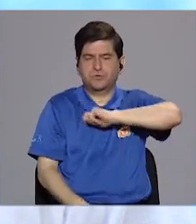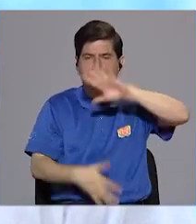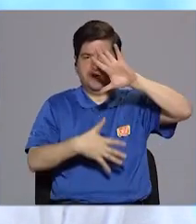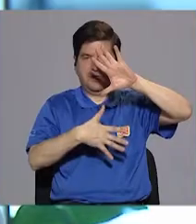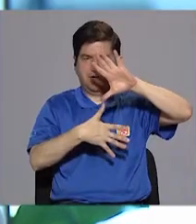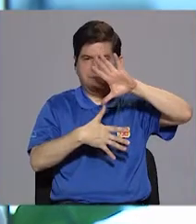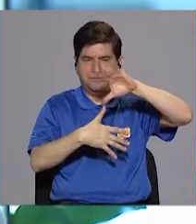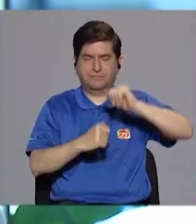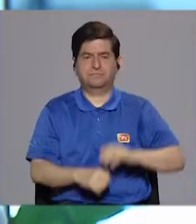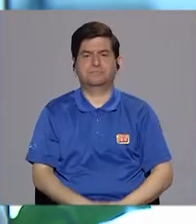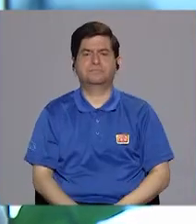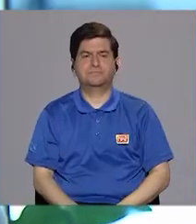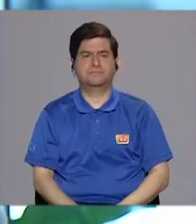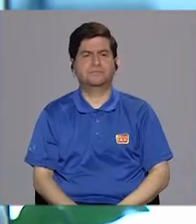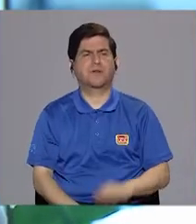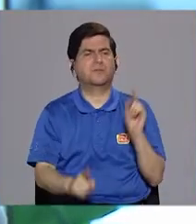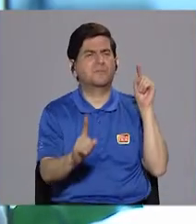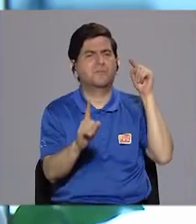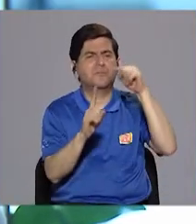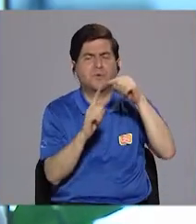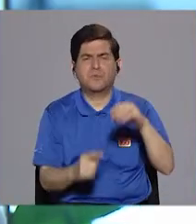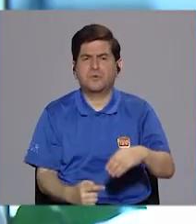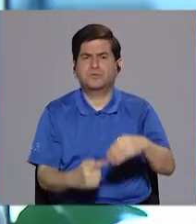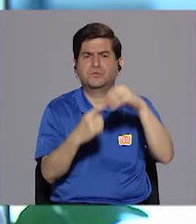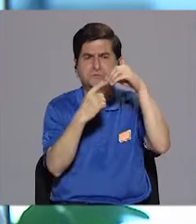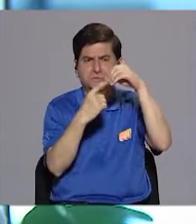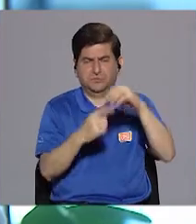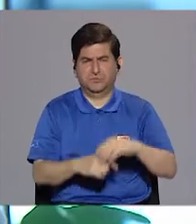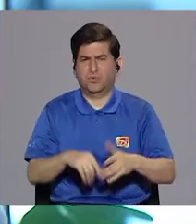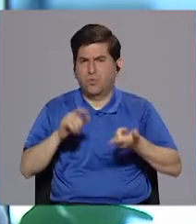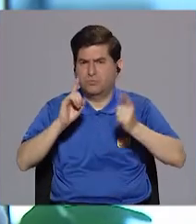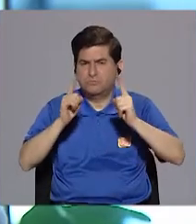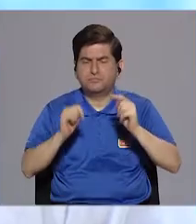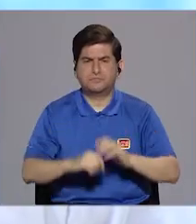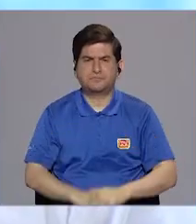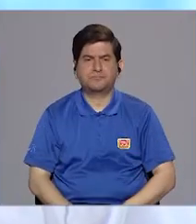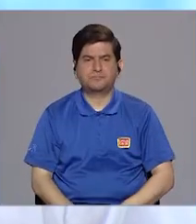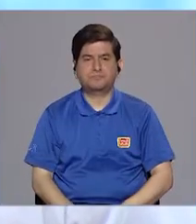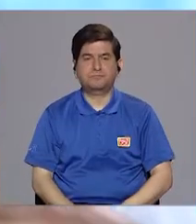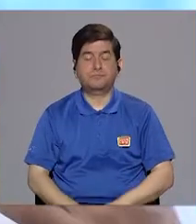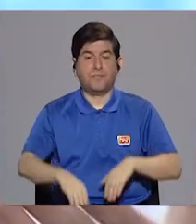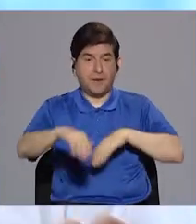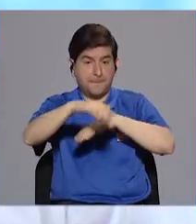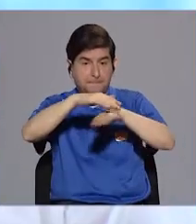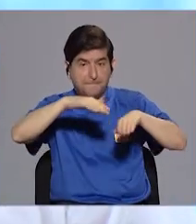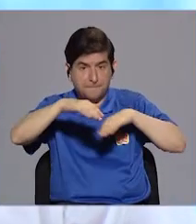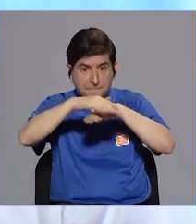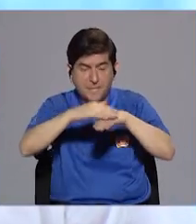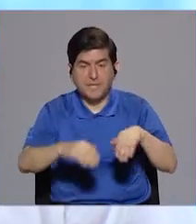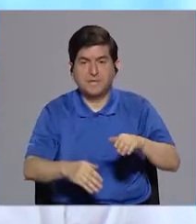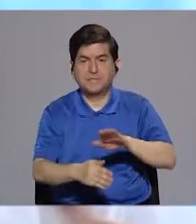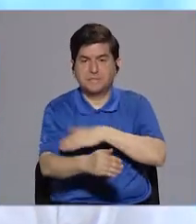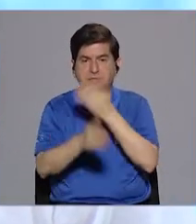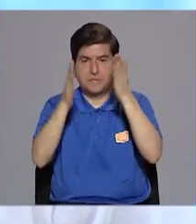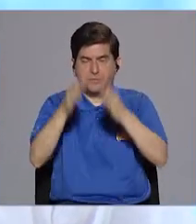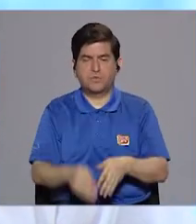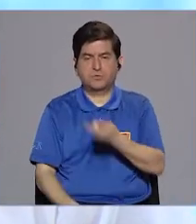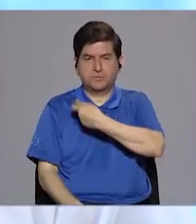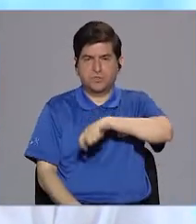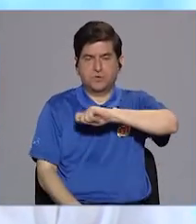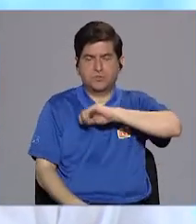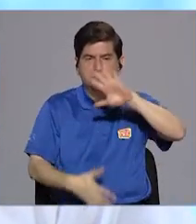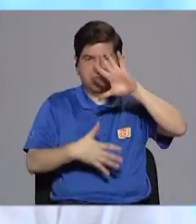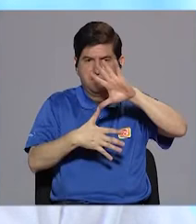iberoamericana. Y teníamos como finalidad principal pues dar una plataforma para los músicos